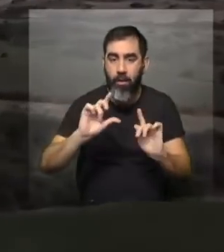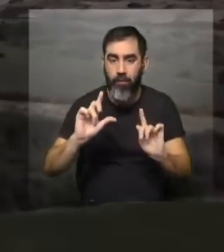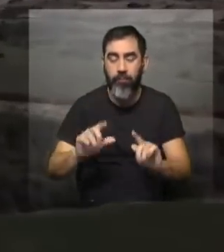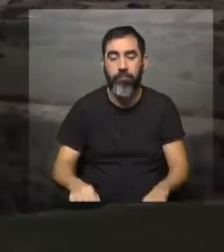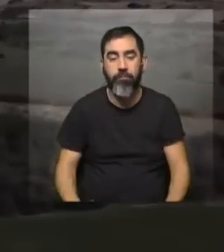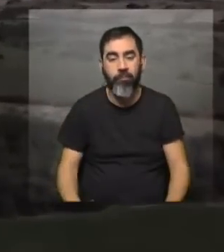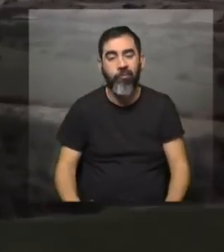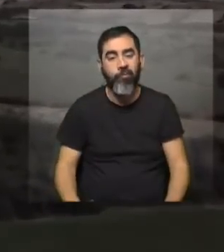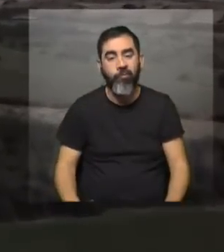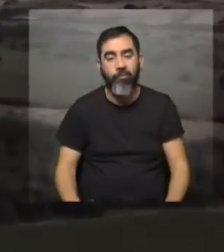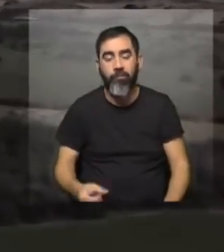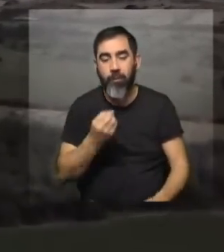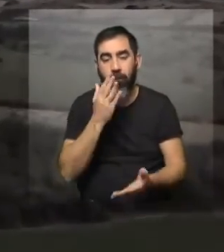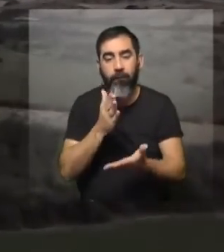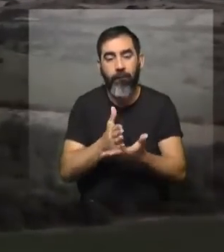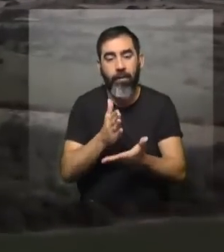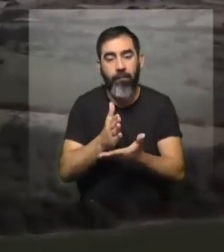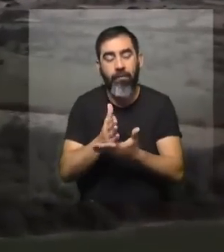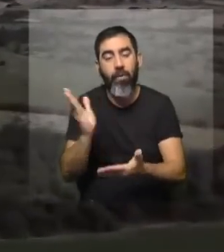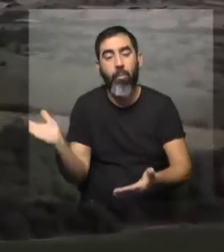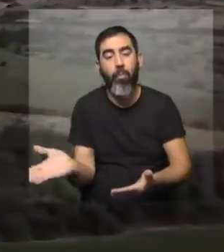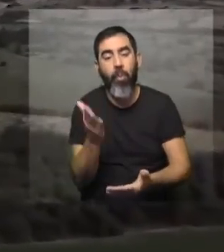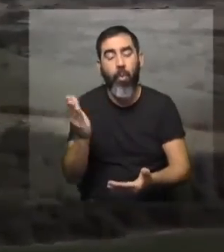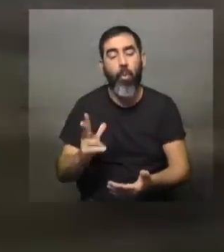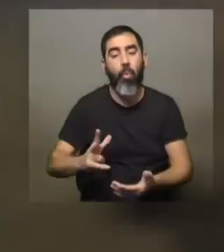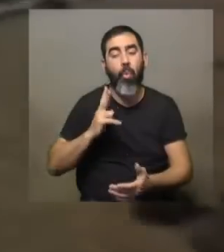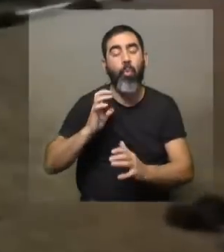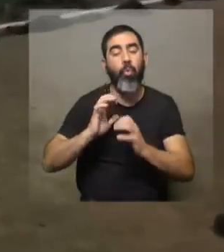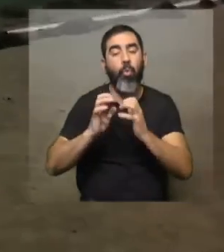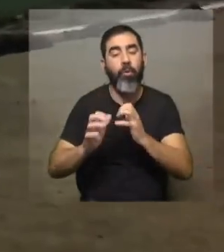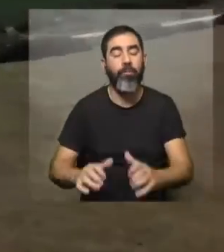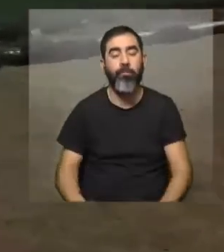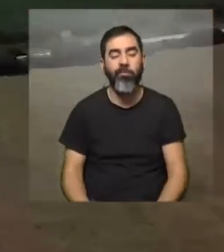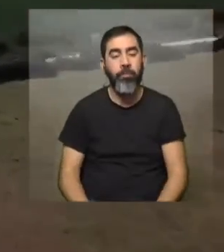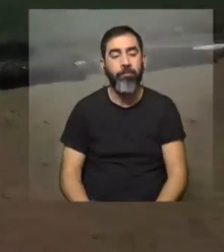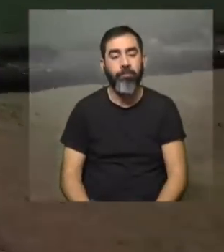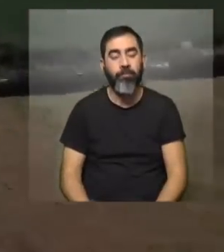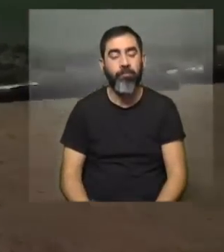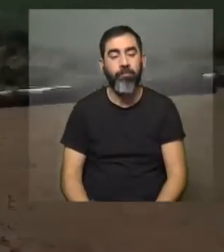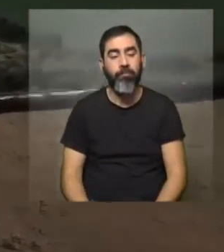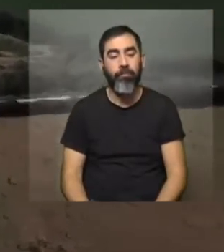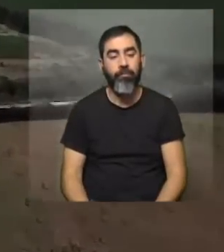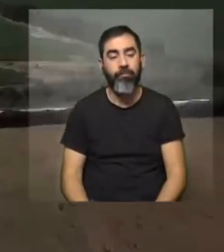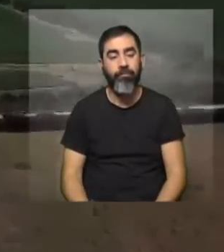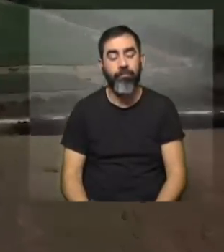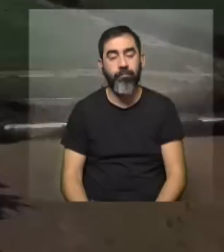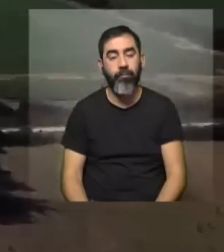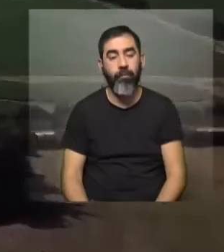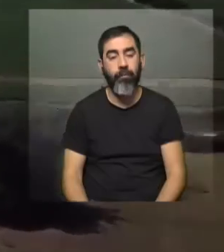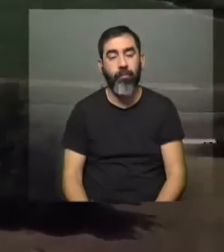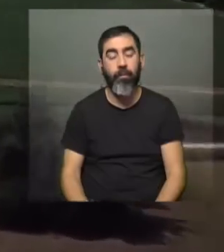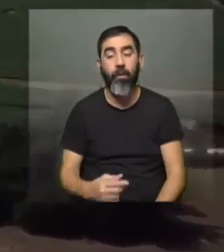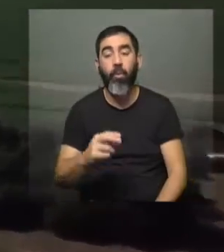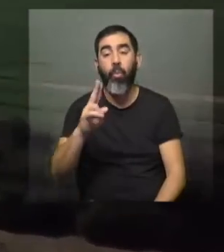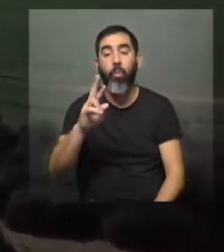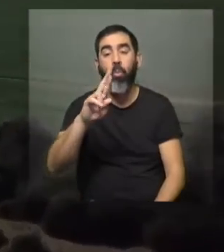expresaba Cardona en favor de los productores de los productores privados de energía sí Exacto en ese sentido el general que considera que